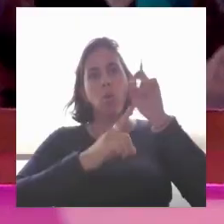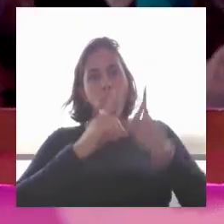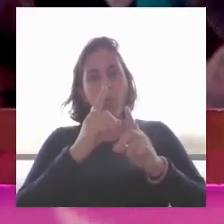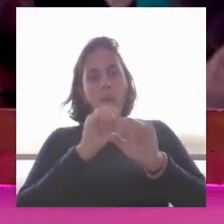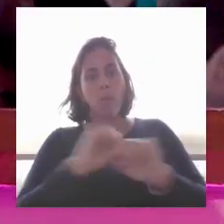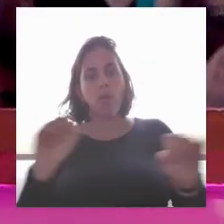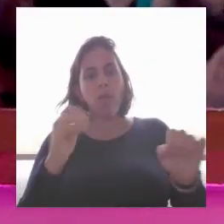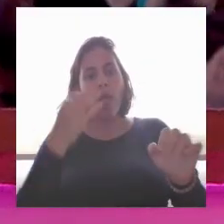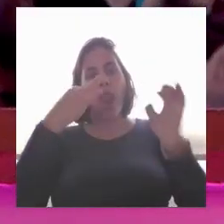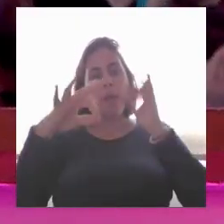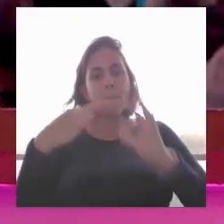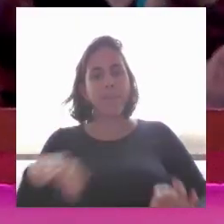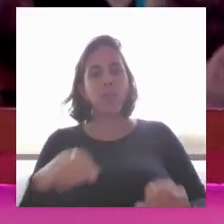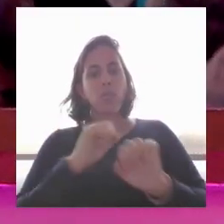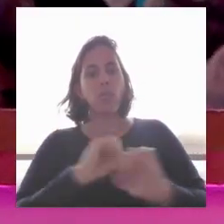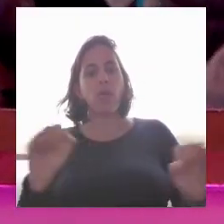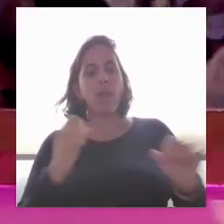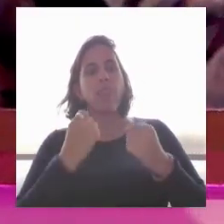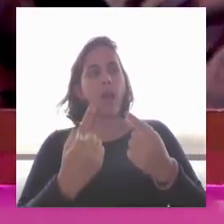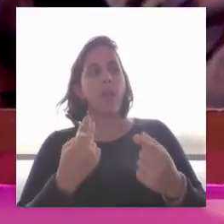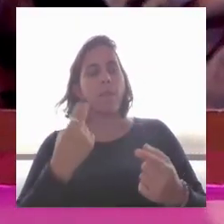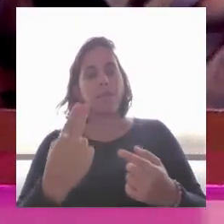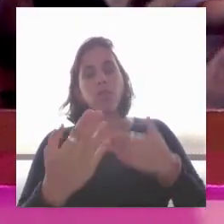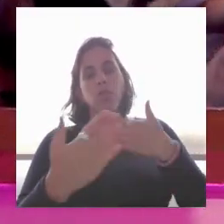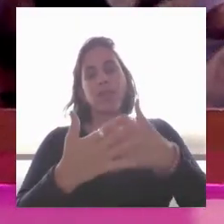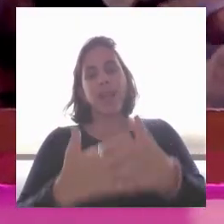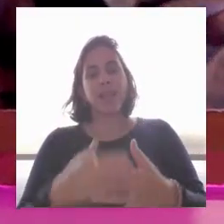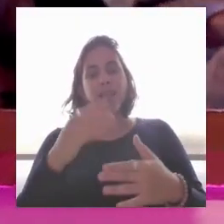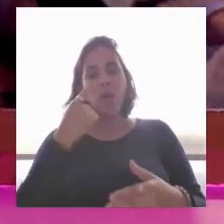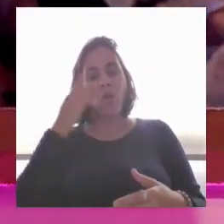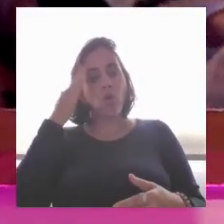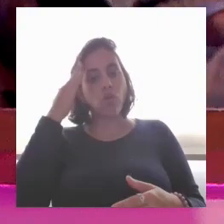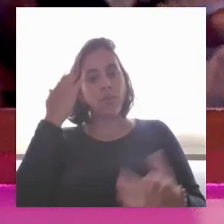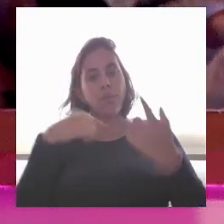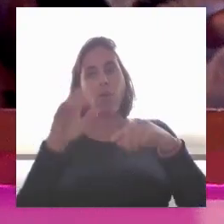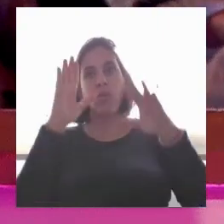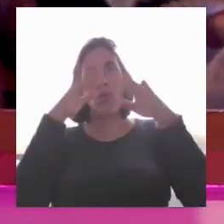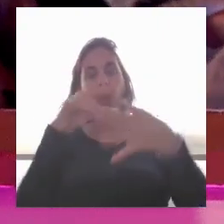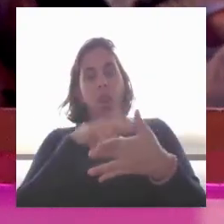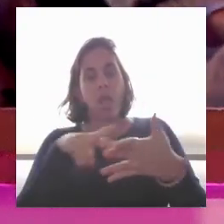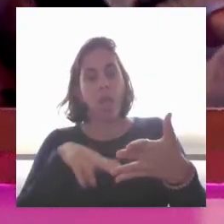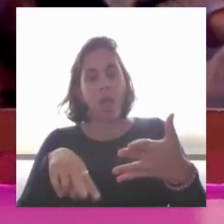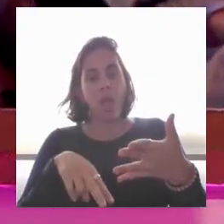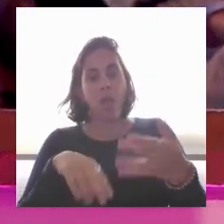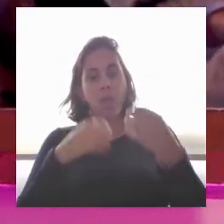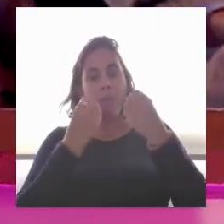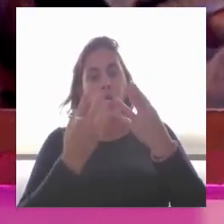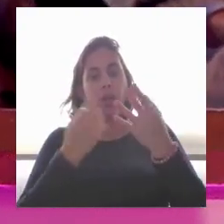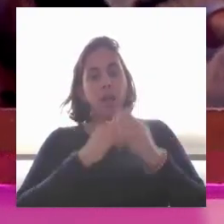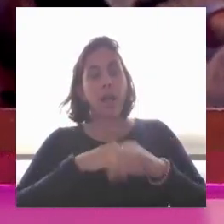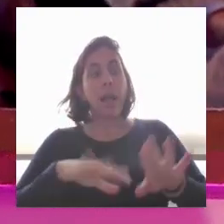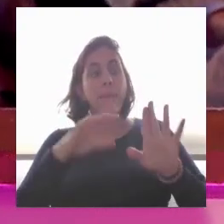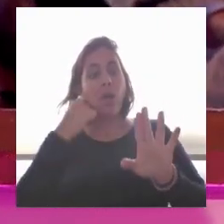les permitan acercarse a ese conocimiento, pero van a poder leer. Porque capaz que ustedes conocen este libro de